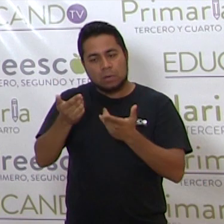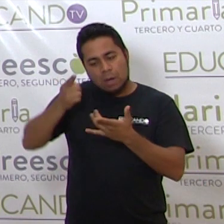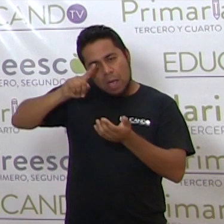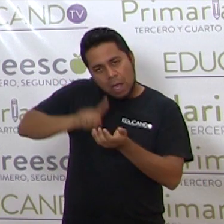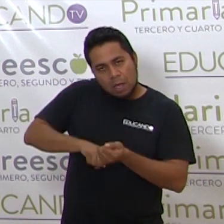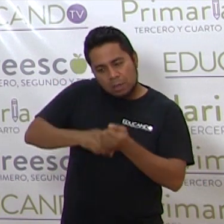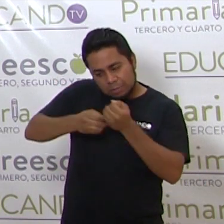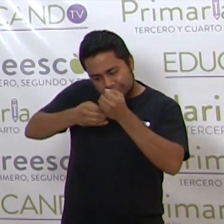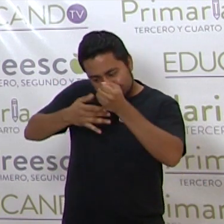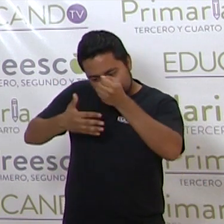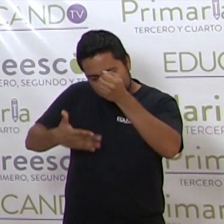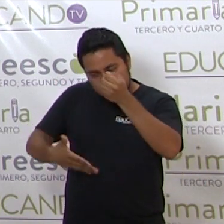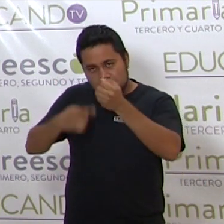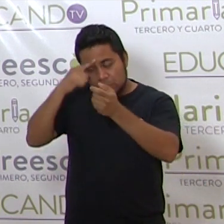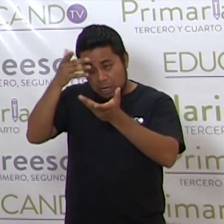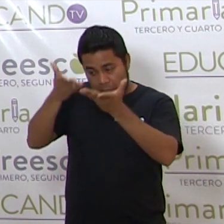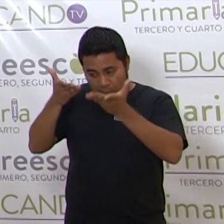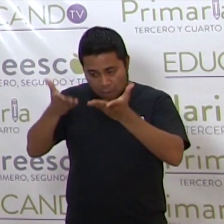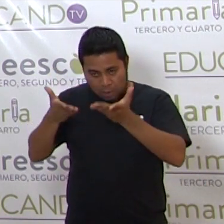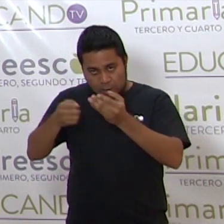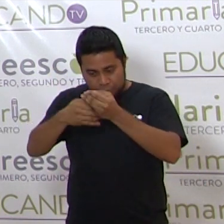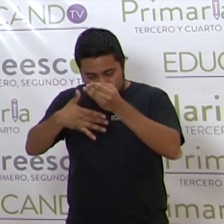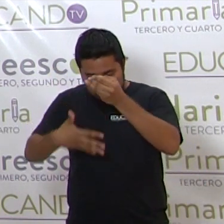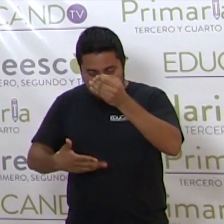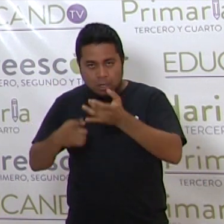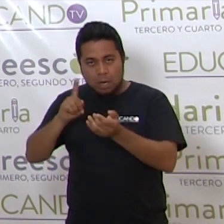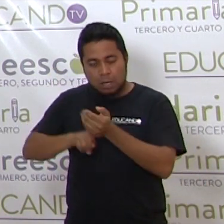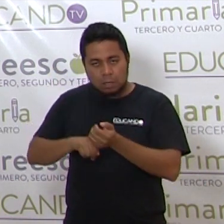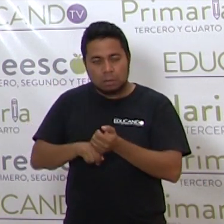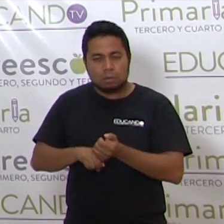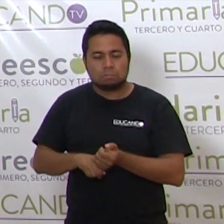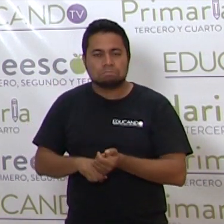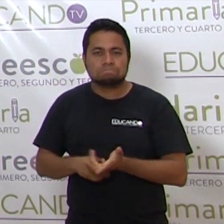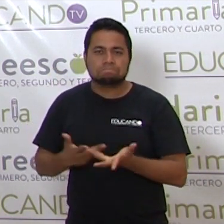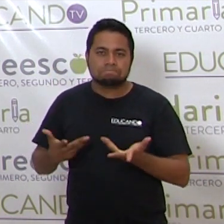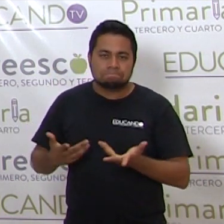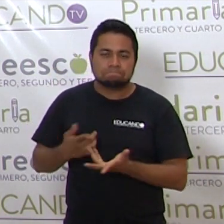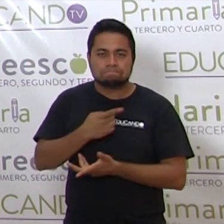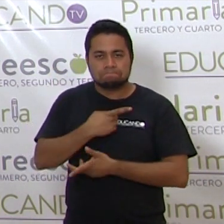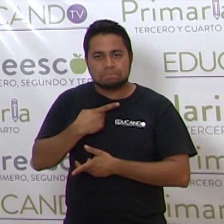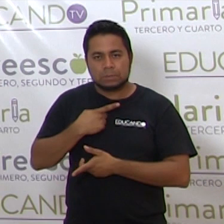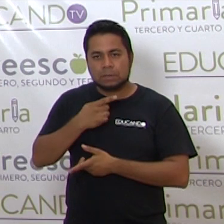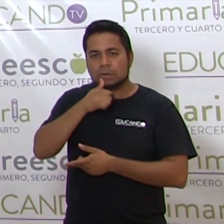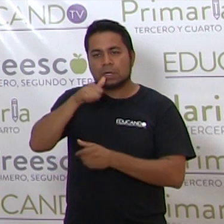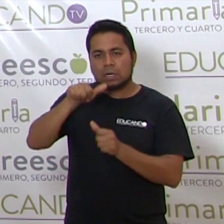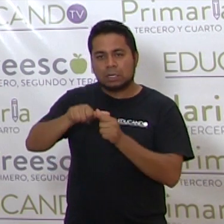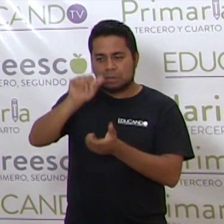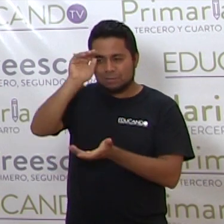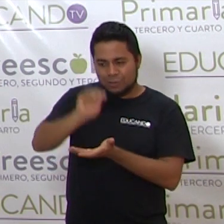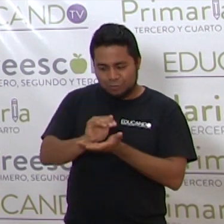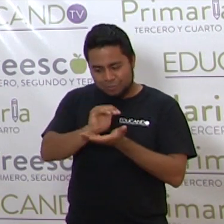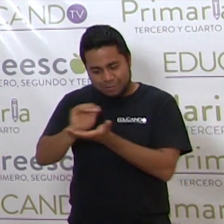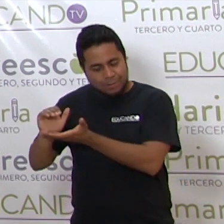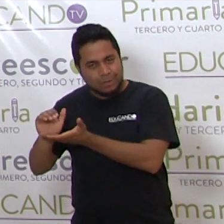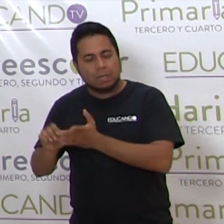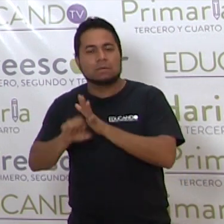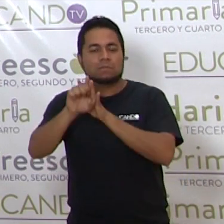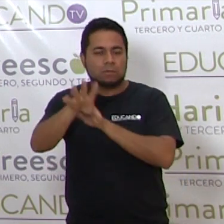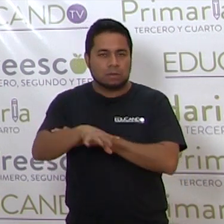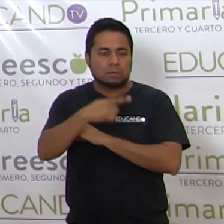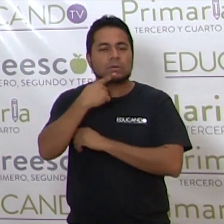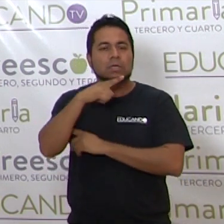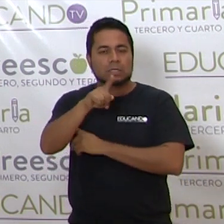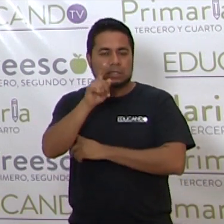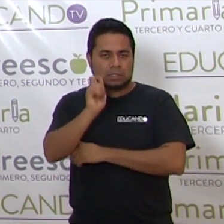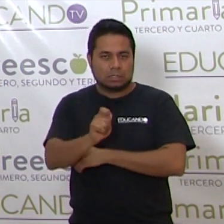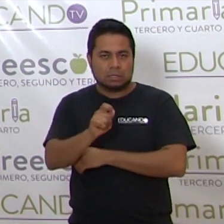de la tabla comparativa usualmente tiene que ir en minúsculas por ejemplo donde